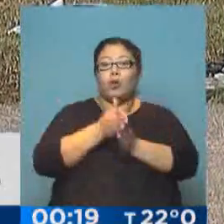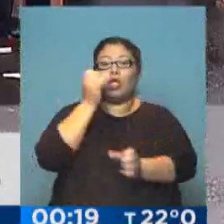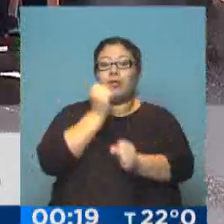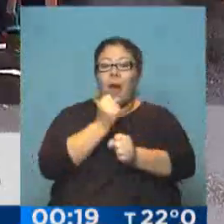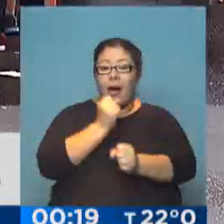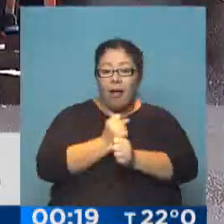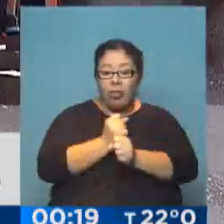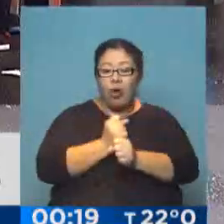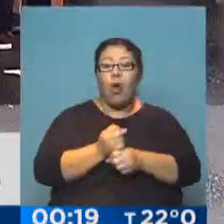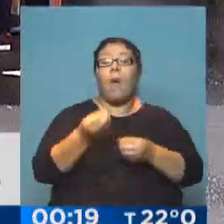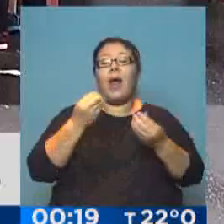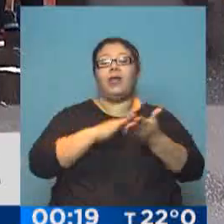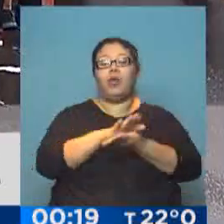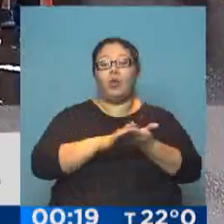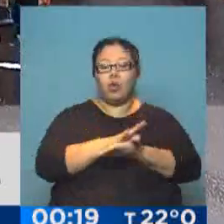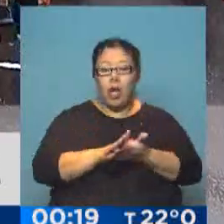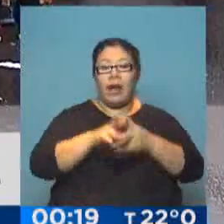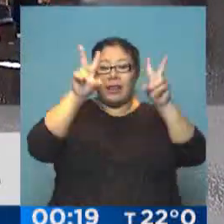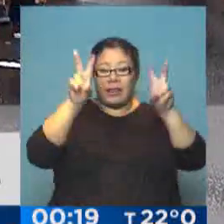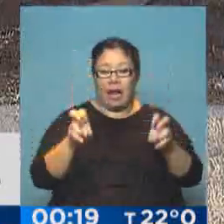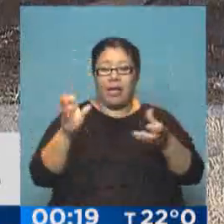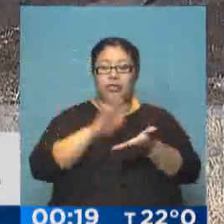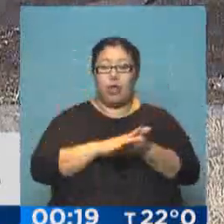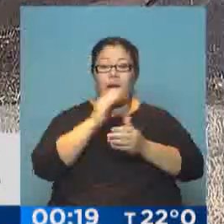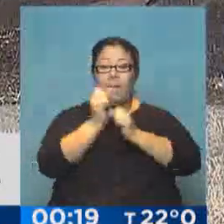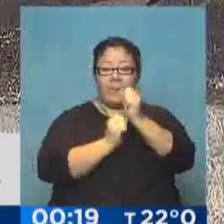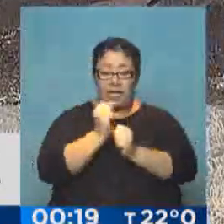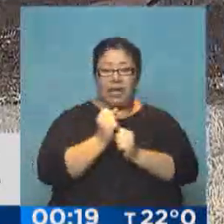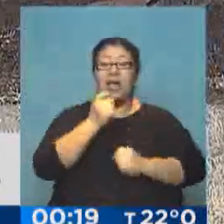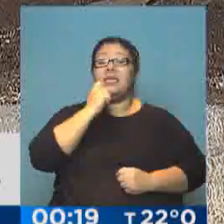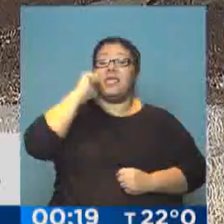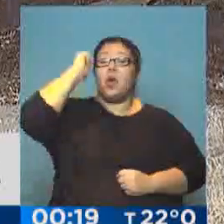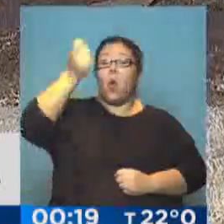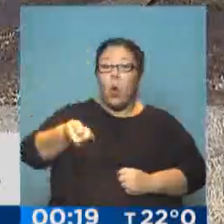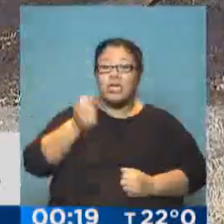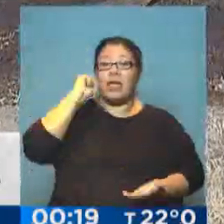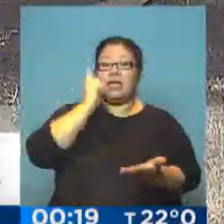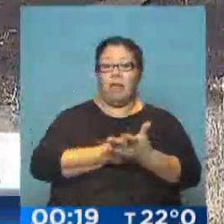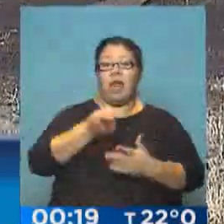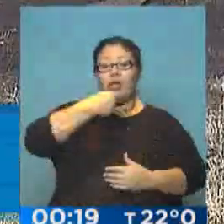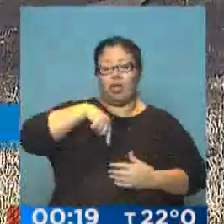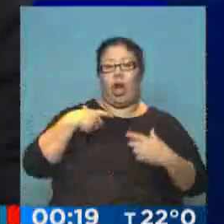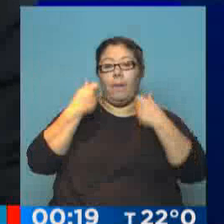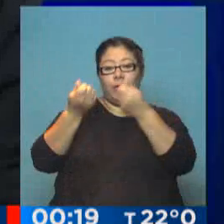una solución a este tema de manera definitiva y vamos a acompañar lo que la jueza establezca en ese sentido.